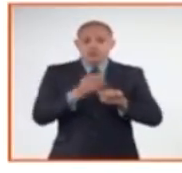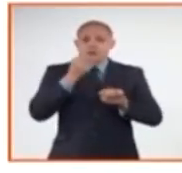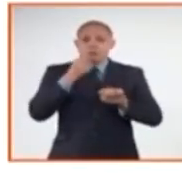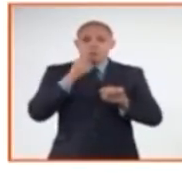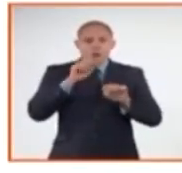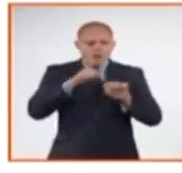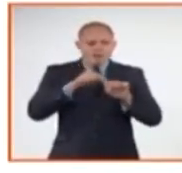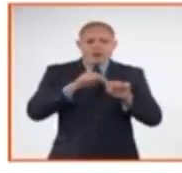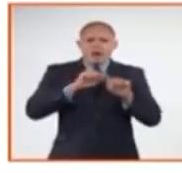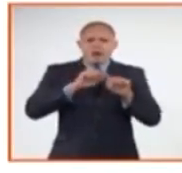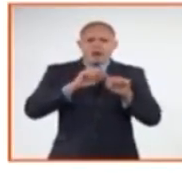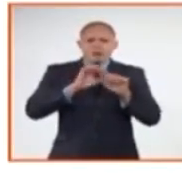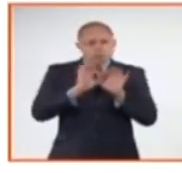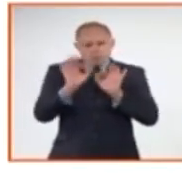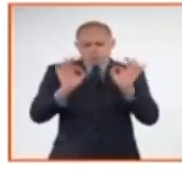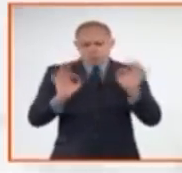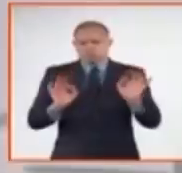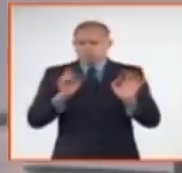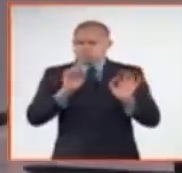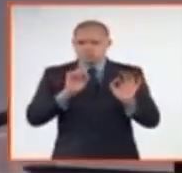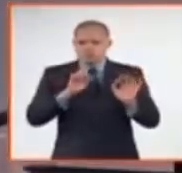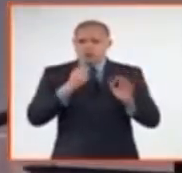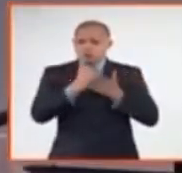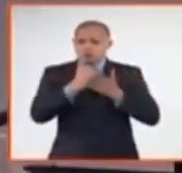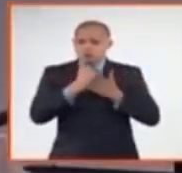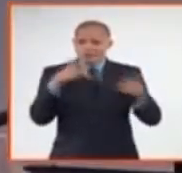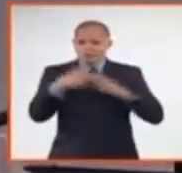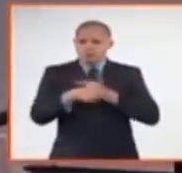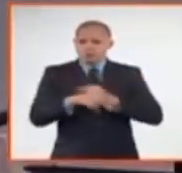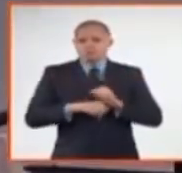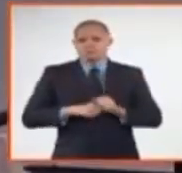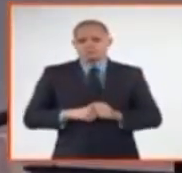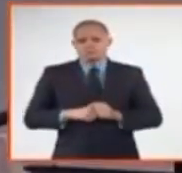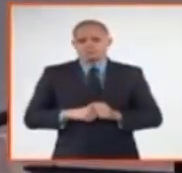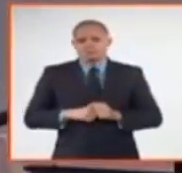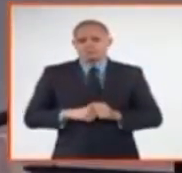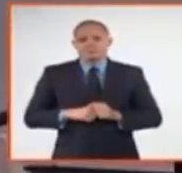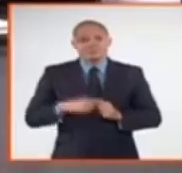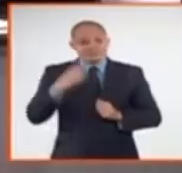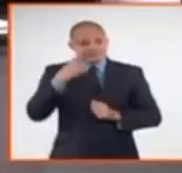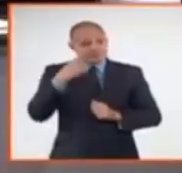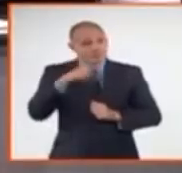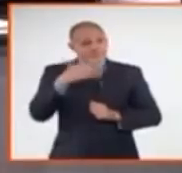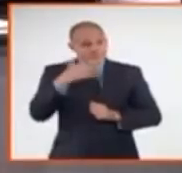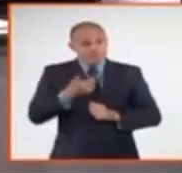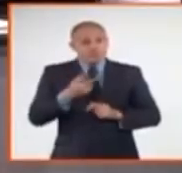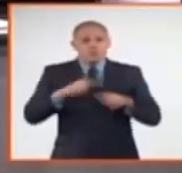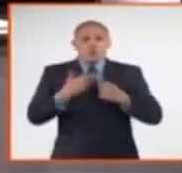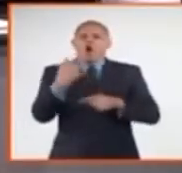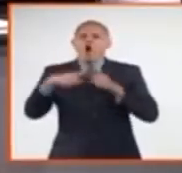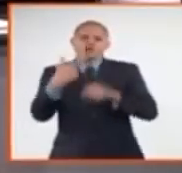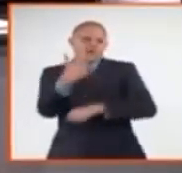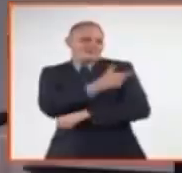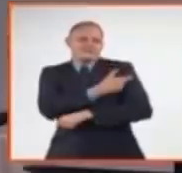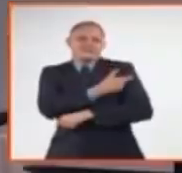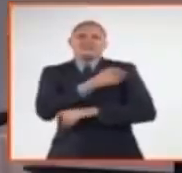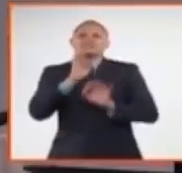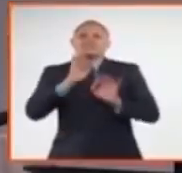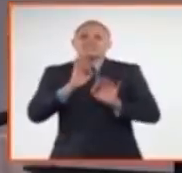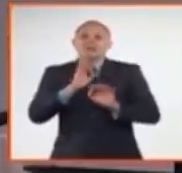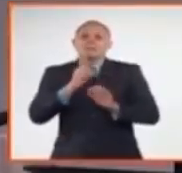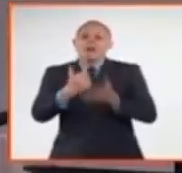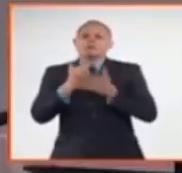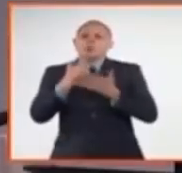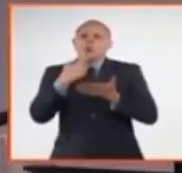sea la diseminación viral entonces sigue haciendo exactamente y se actualiza mucho